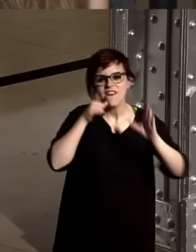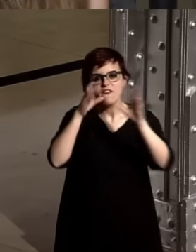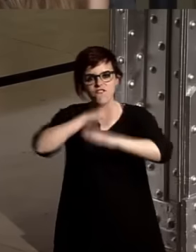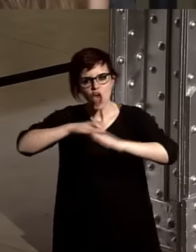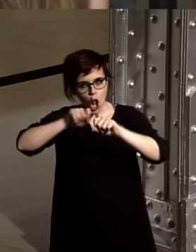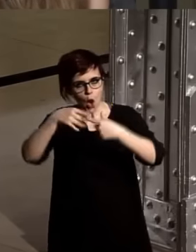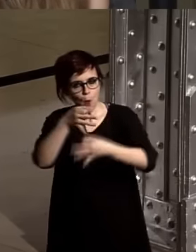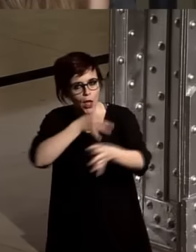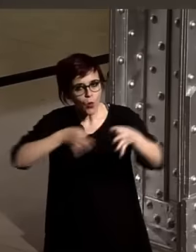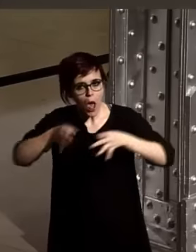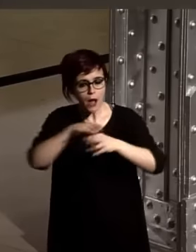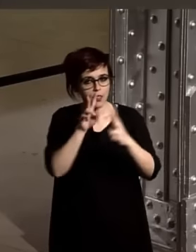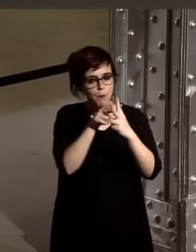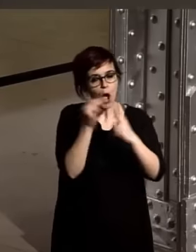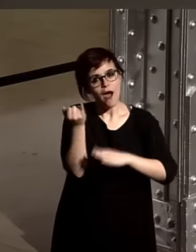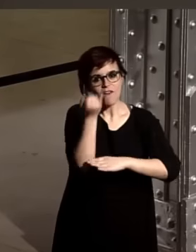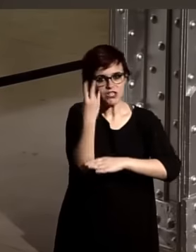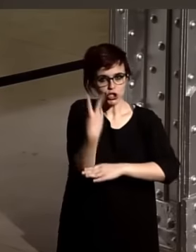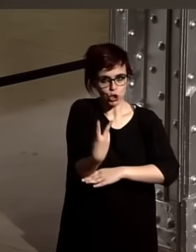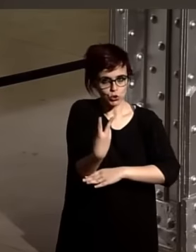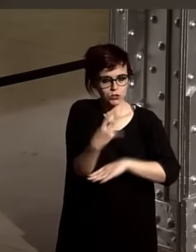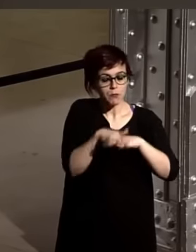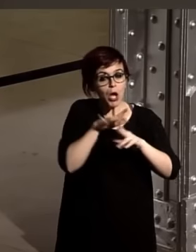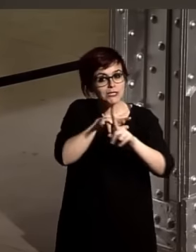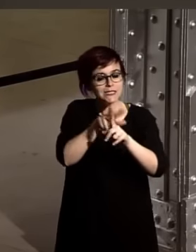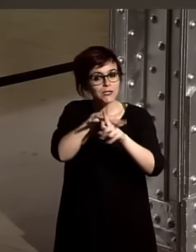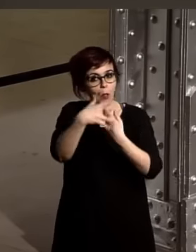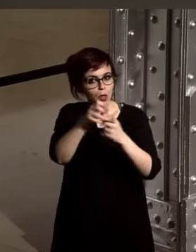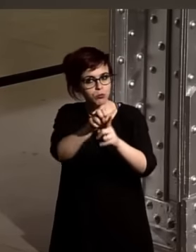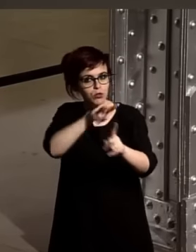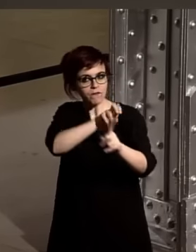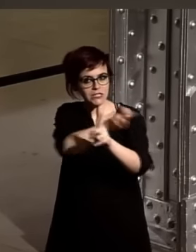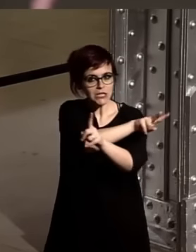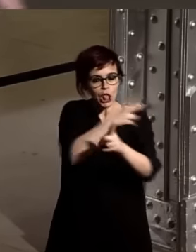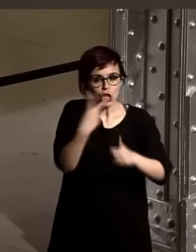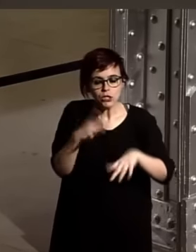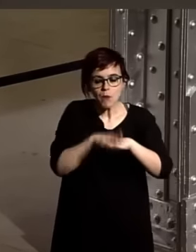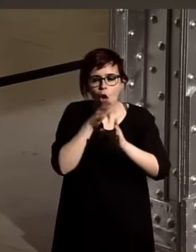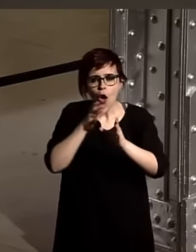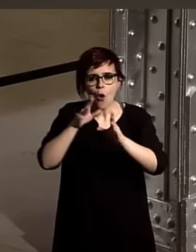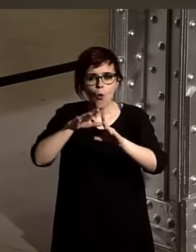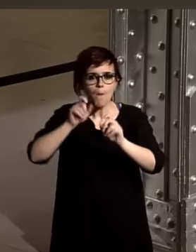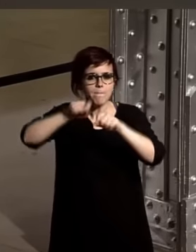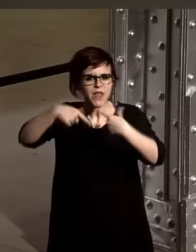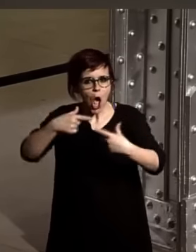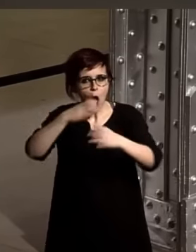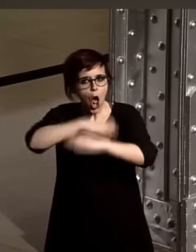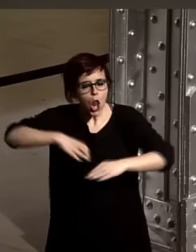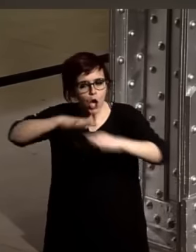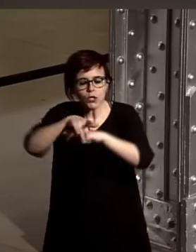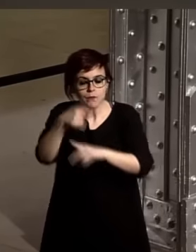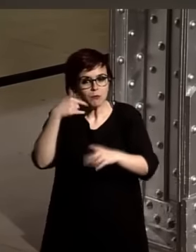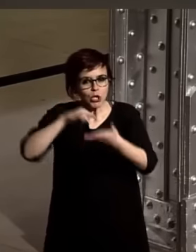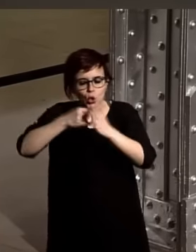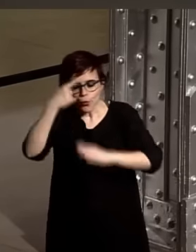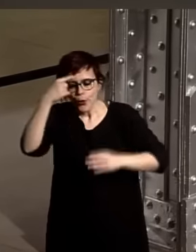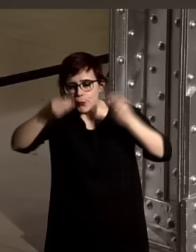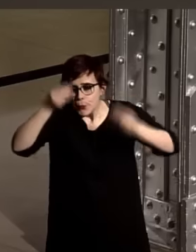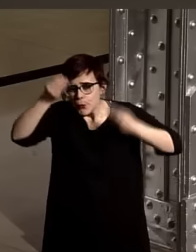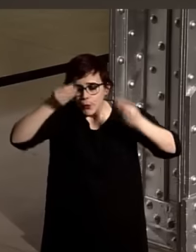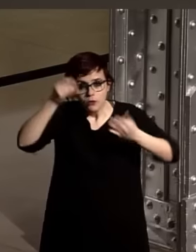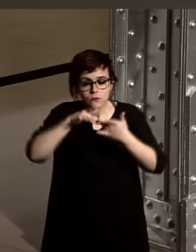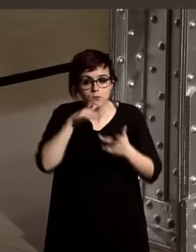molecular porque dicen es que ven la situación de manera diferente y había una situación donde un biólogo molecular se estaba planteando Cómo solucionar una